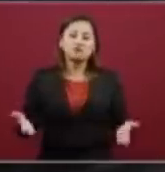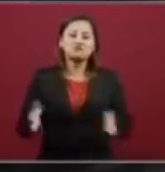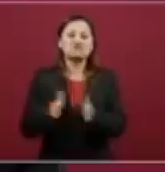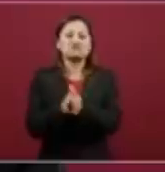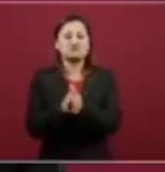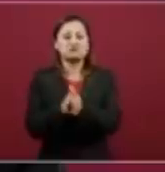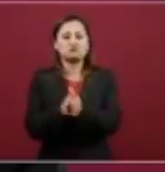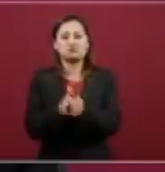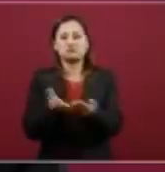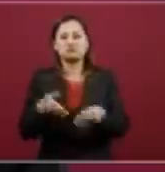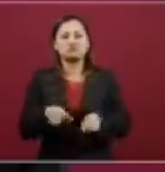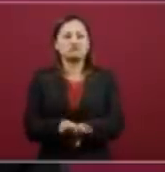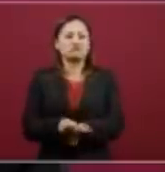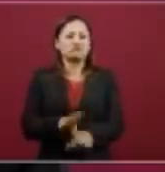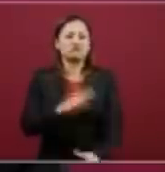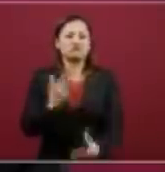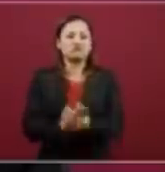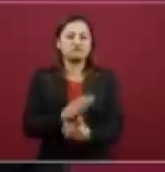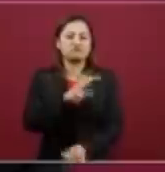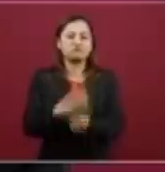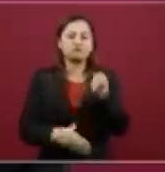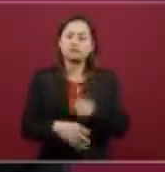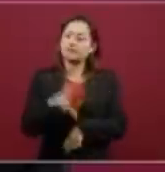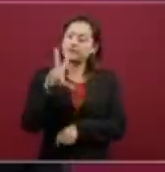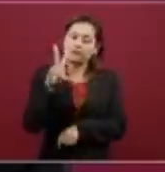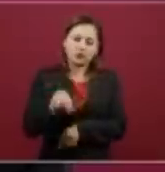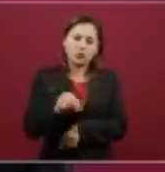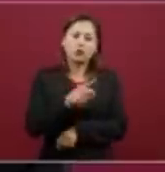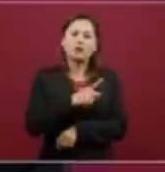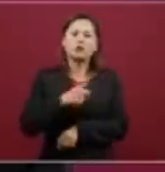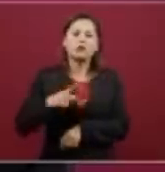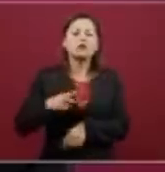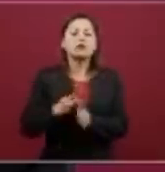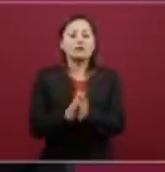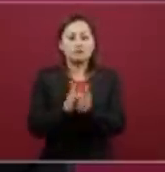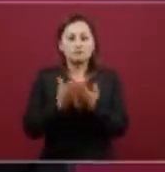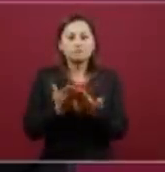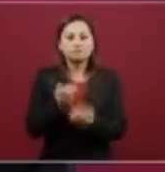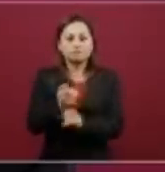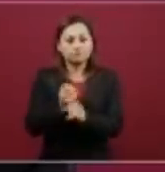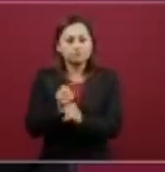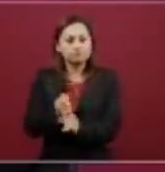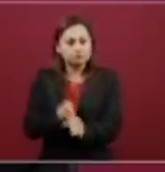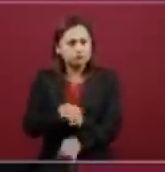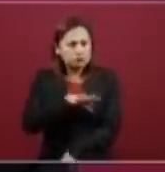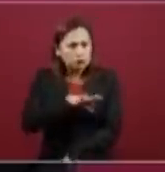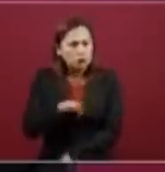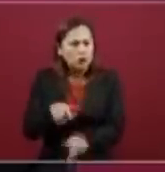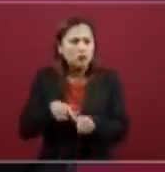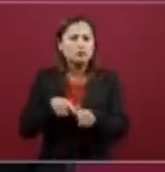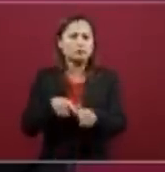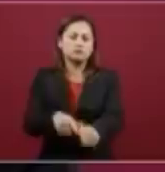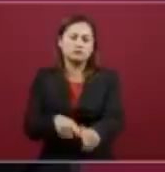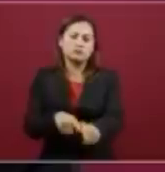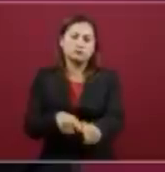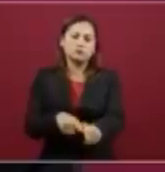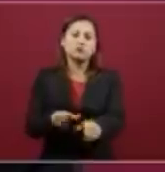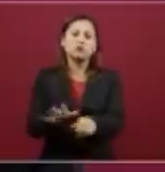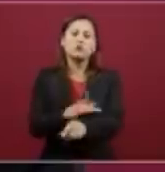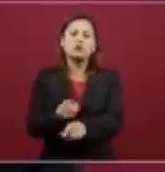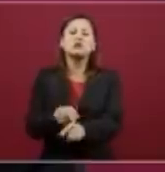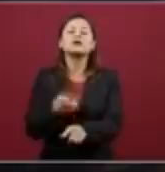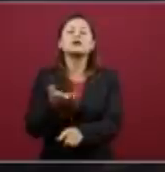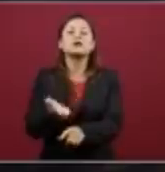abiertos, porque fue un crimen deleznable que debe de ser